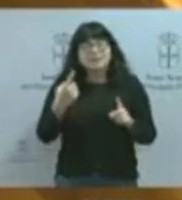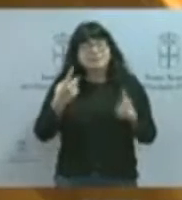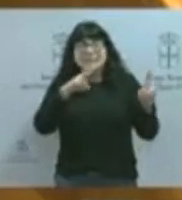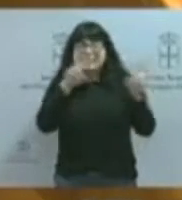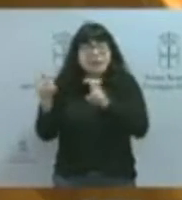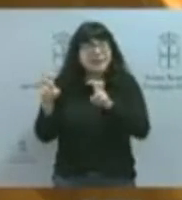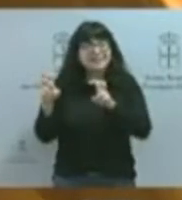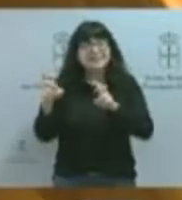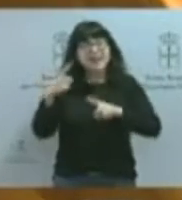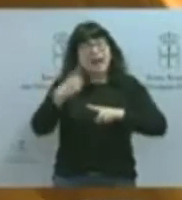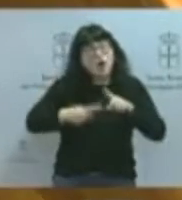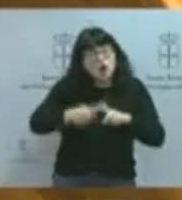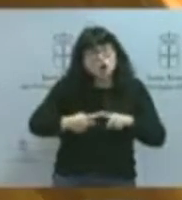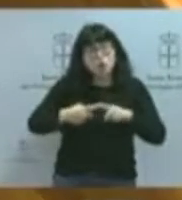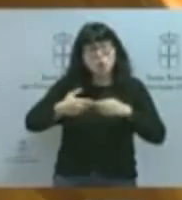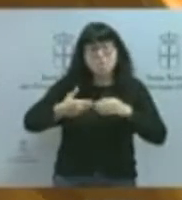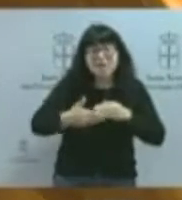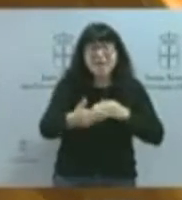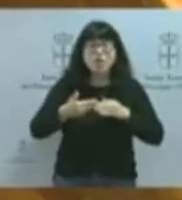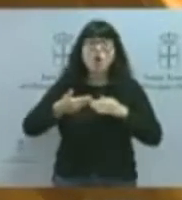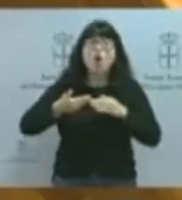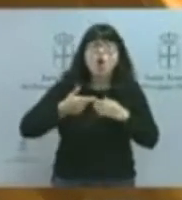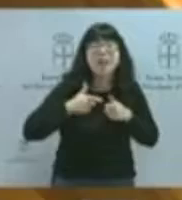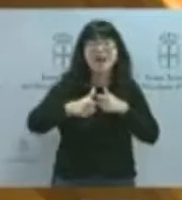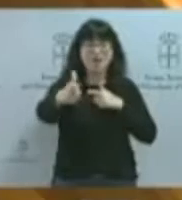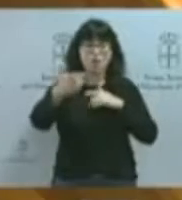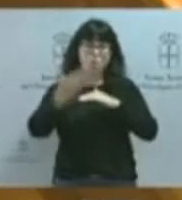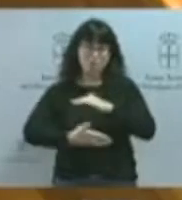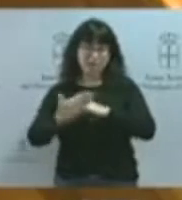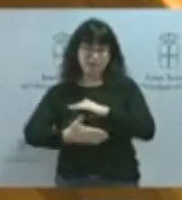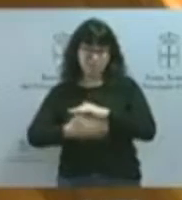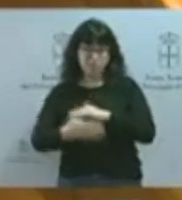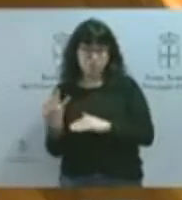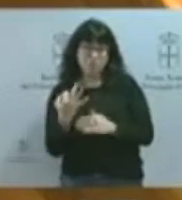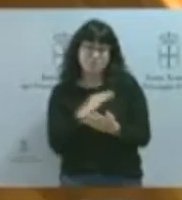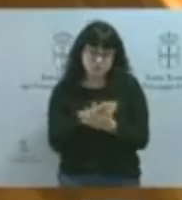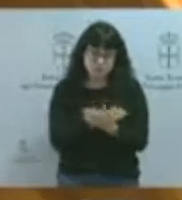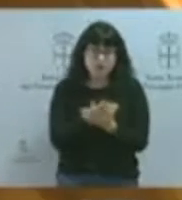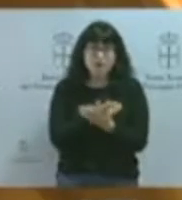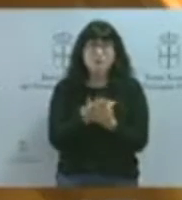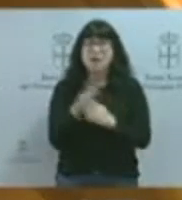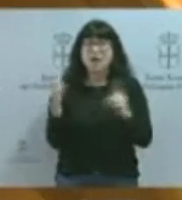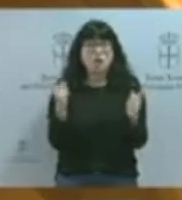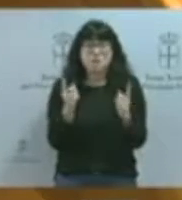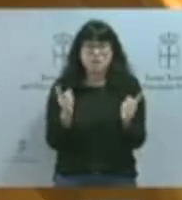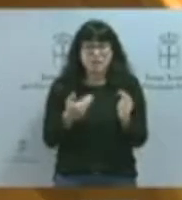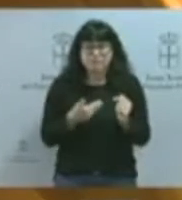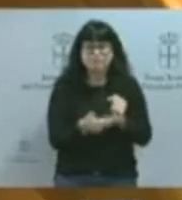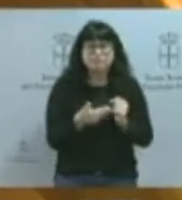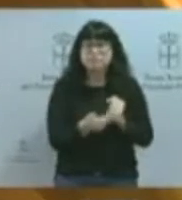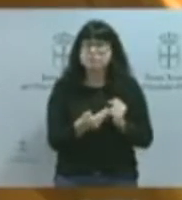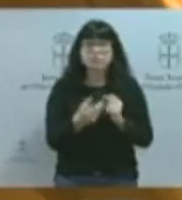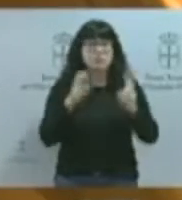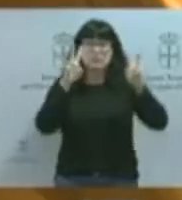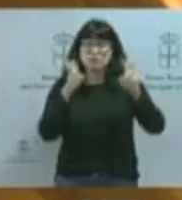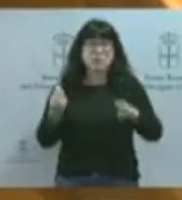poner encima de la mesa. Antes decía, a cortísimo plazo, las compensaciones por derechos de emisión de CO2. Le acabo de decir, ese incremento antes de final de